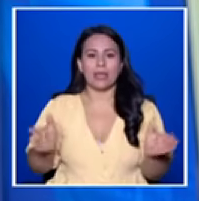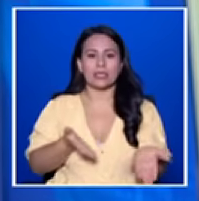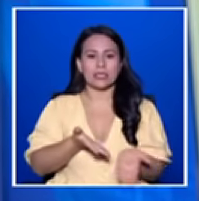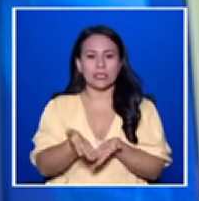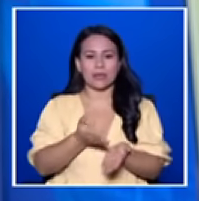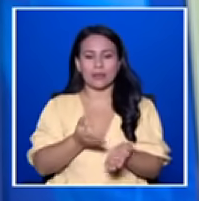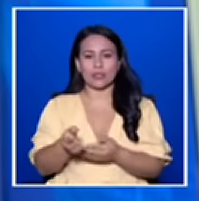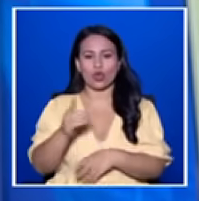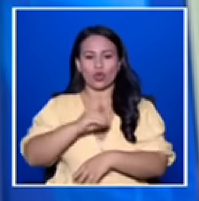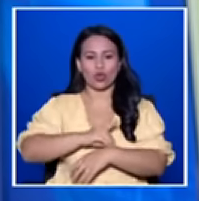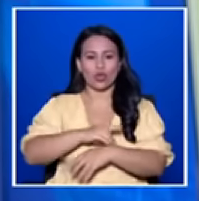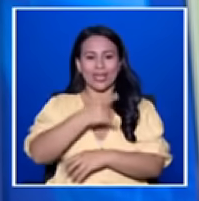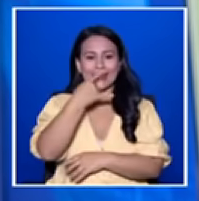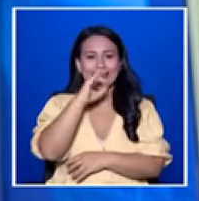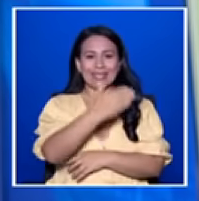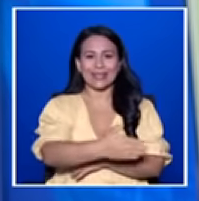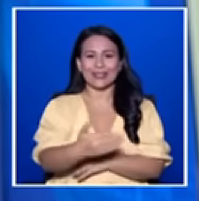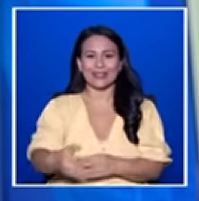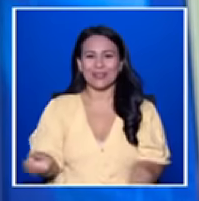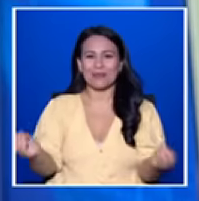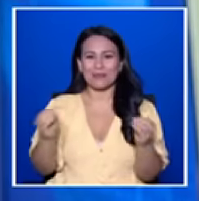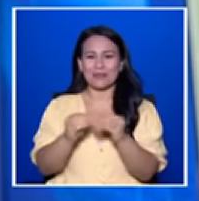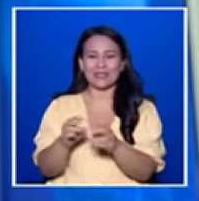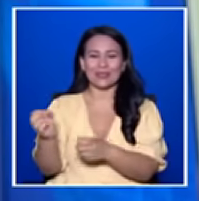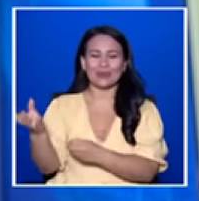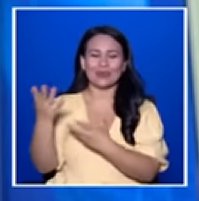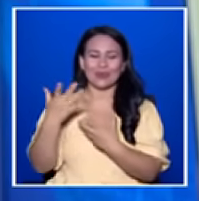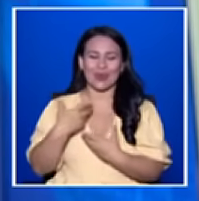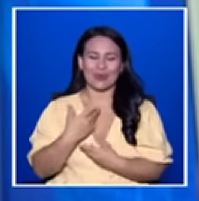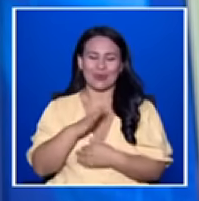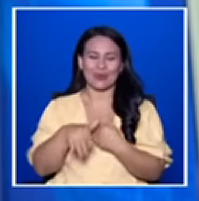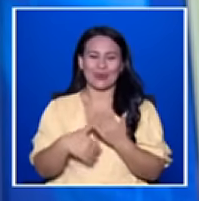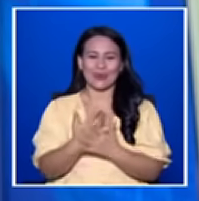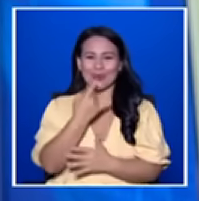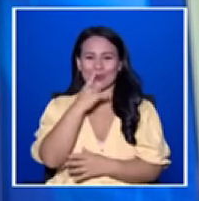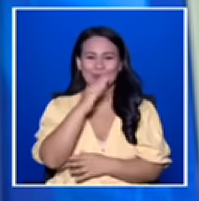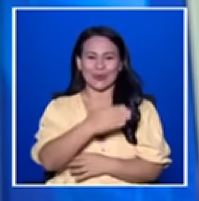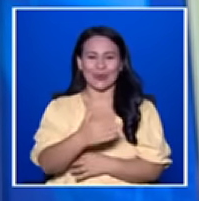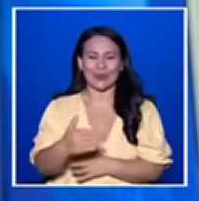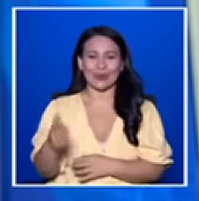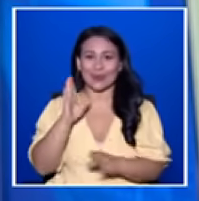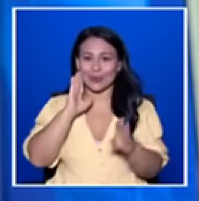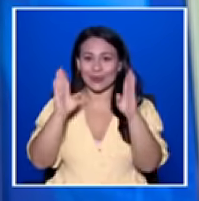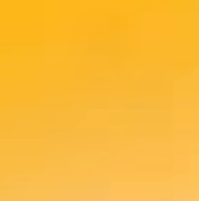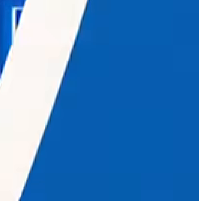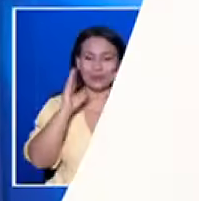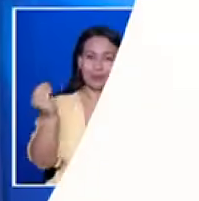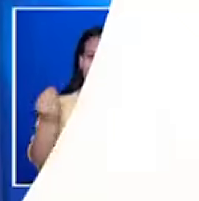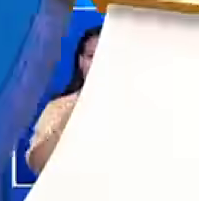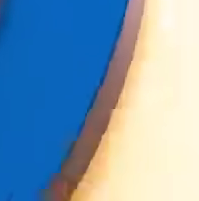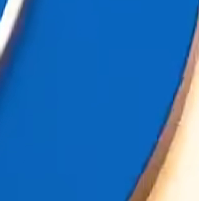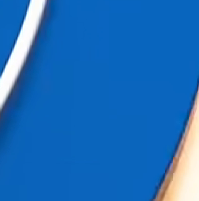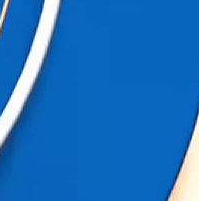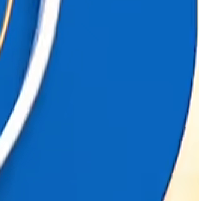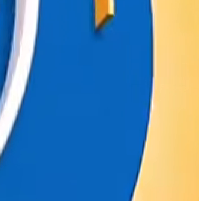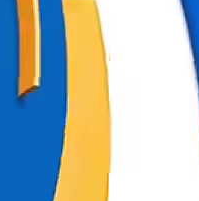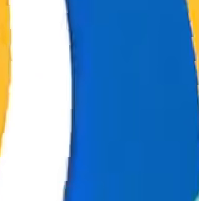área de pediatría. Damos paso a María Belén Goncalves, ella tiene toda la información. María Belén, te escuchamos.